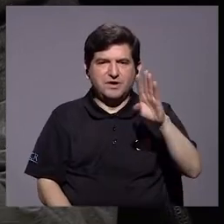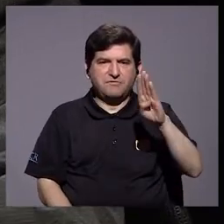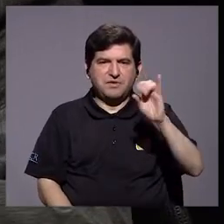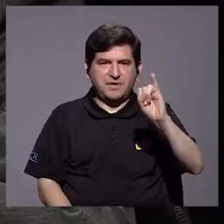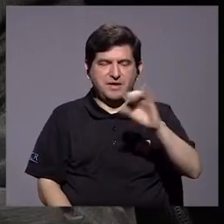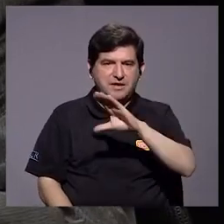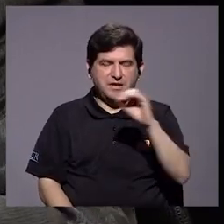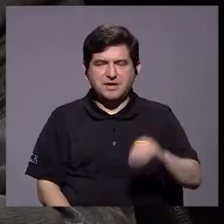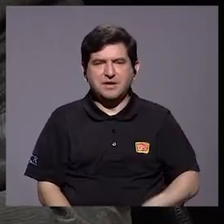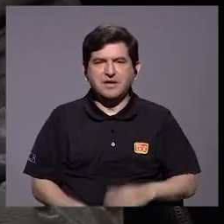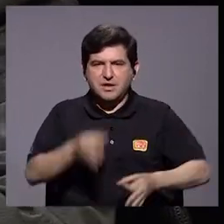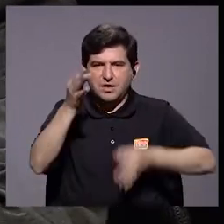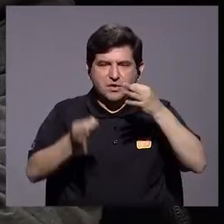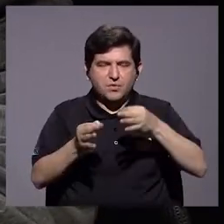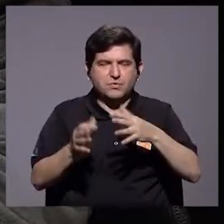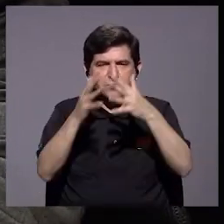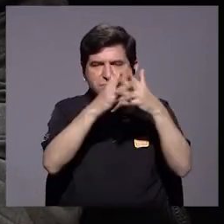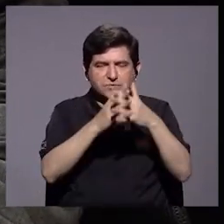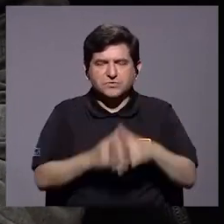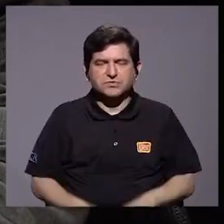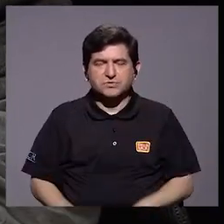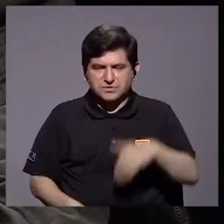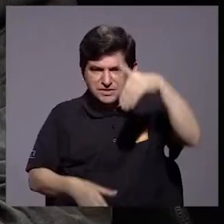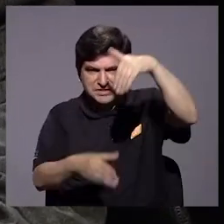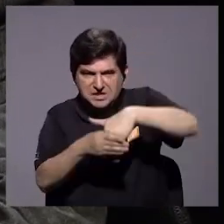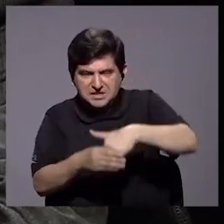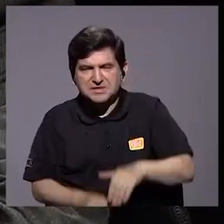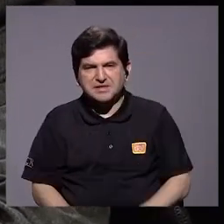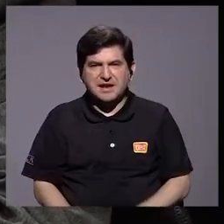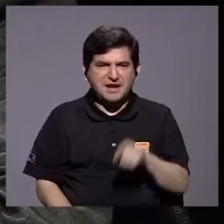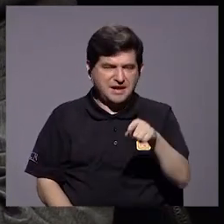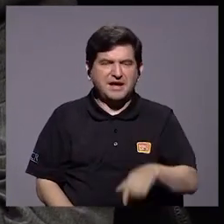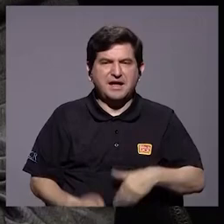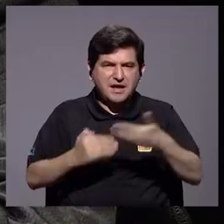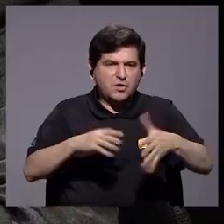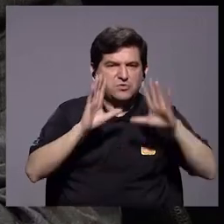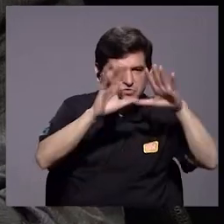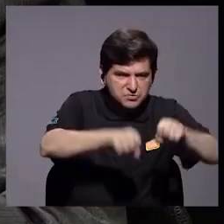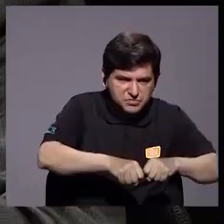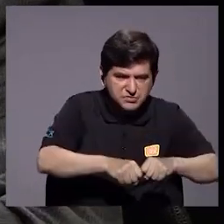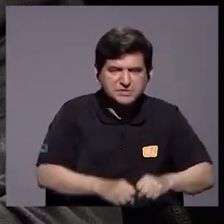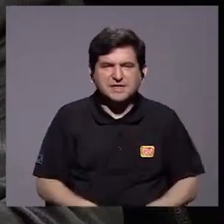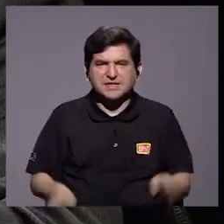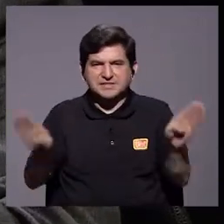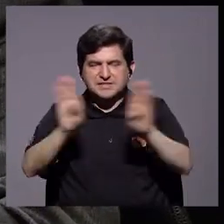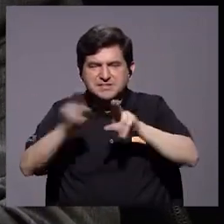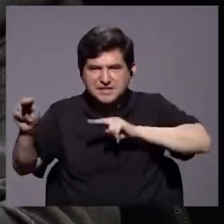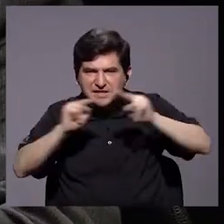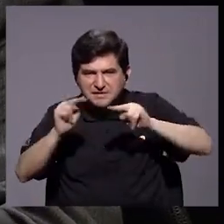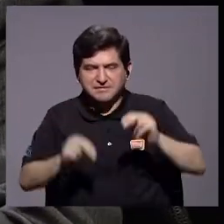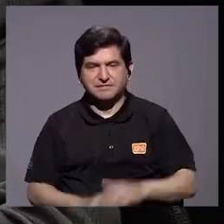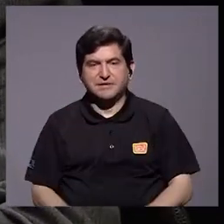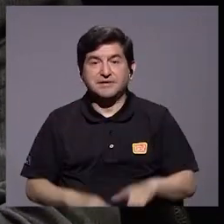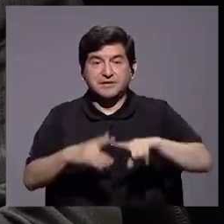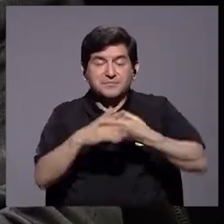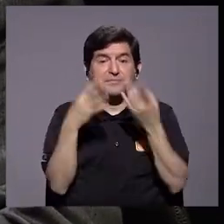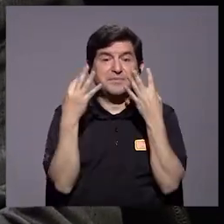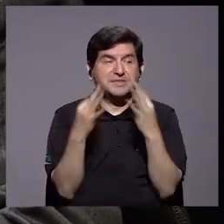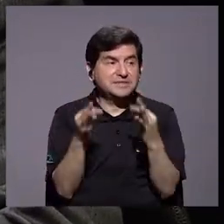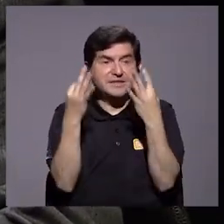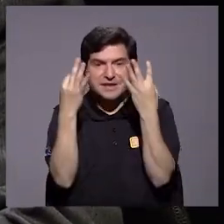le de comenzar a un montón de bienes porque le cerraron un montón de negocios que tenían entonces empezaron a tratar